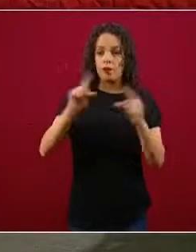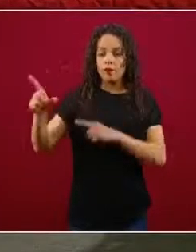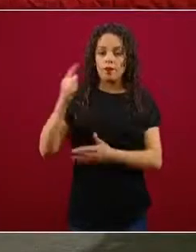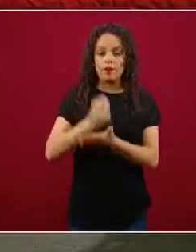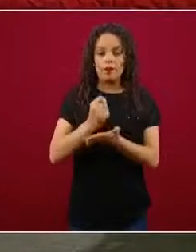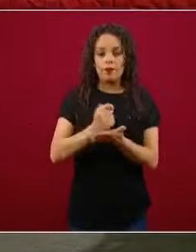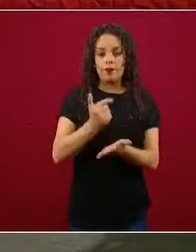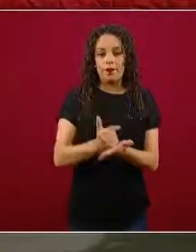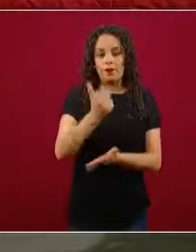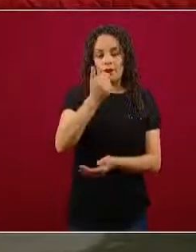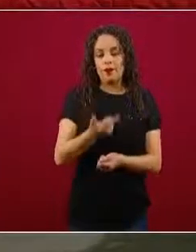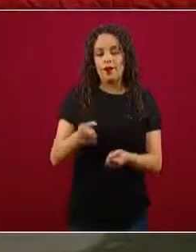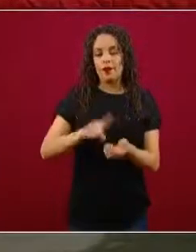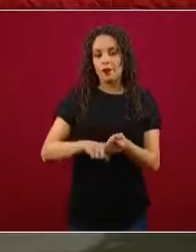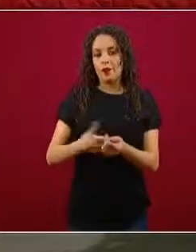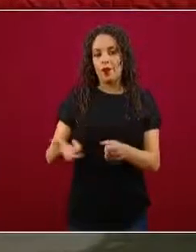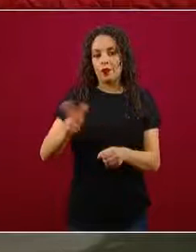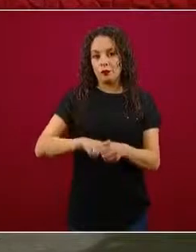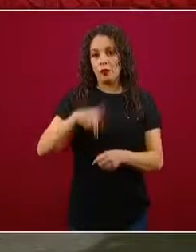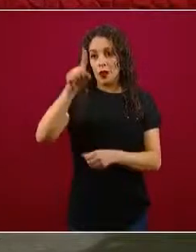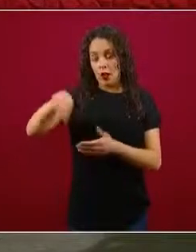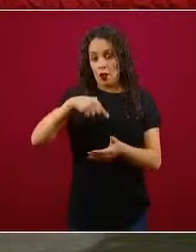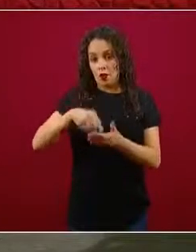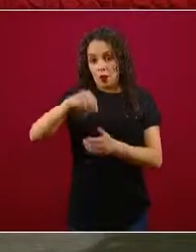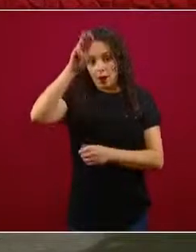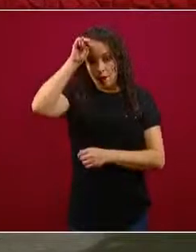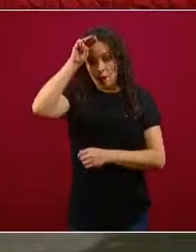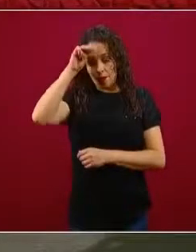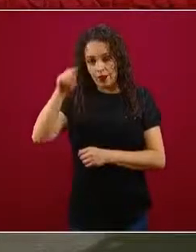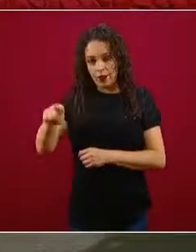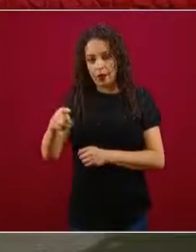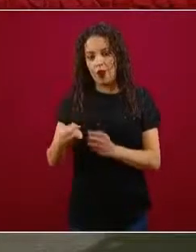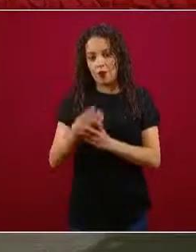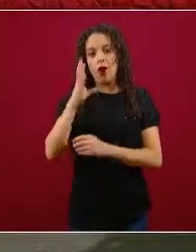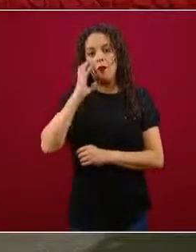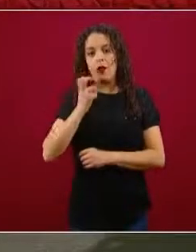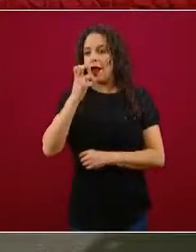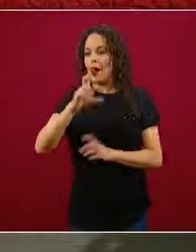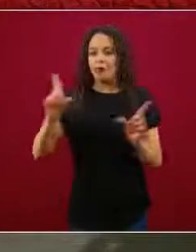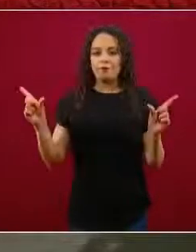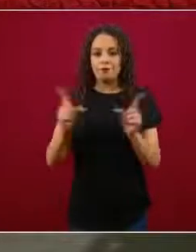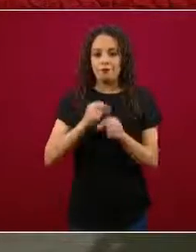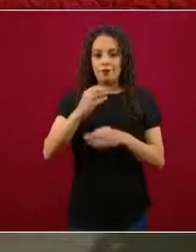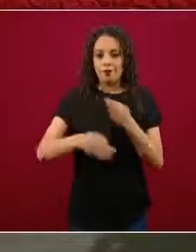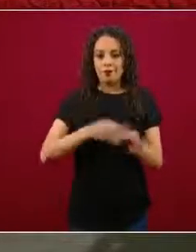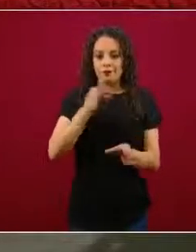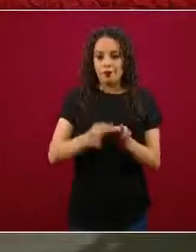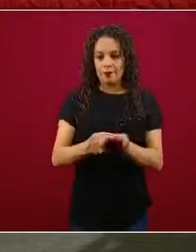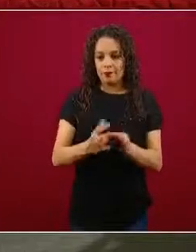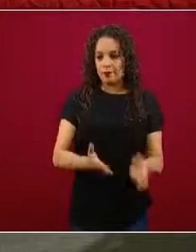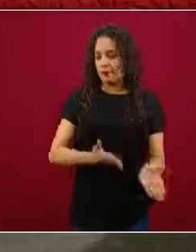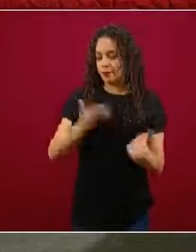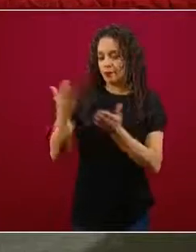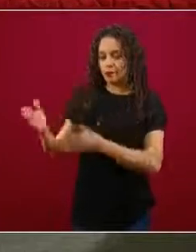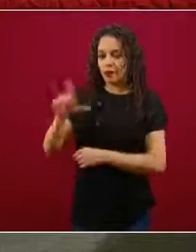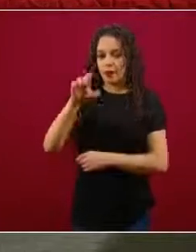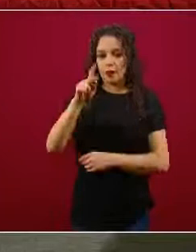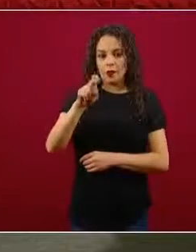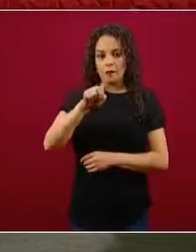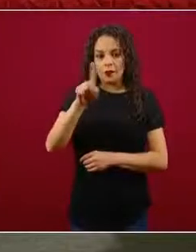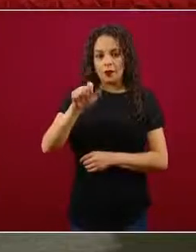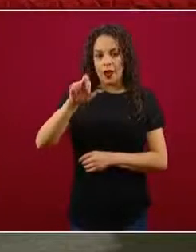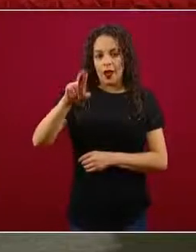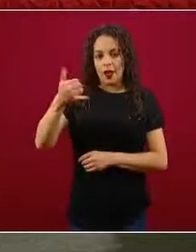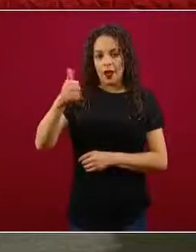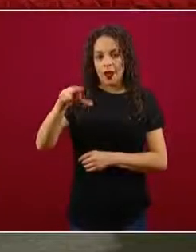hospitalización en terapia intensiva en Monterrey, Nuevo León. Son todas. Doctora Oliva López Arellano, le doy la palabra, por favor.